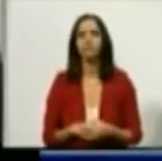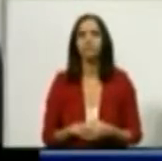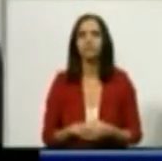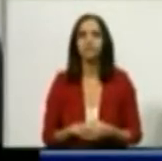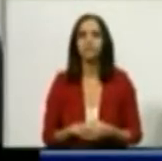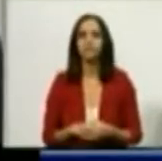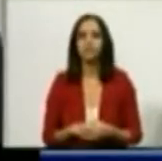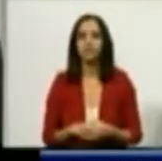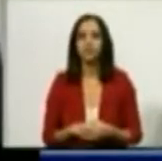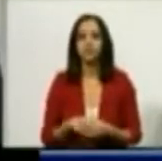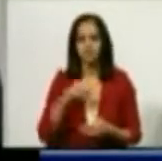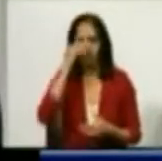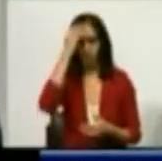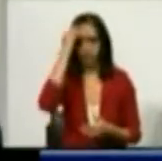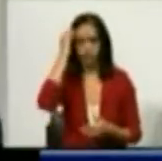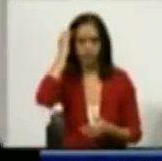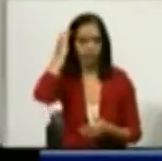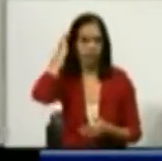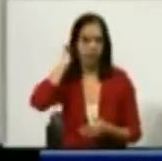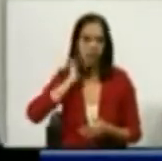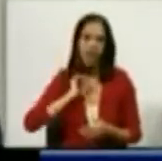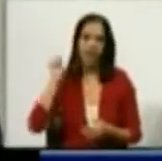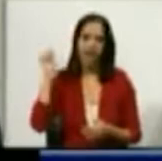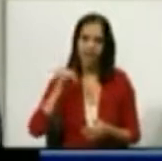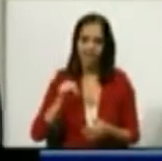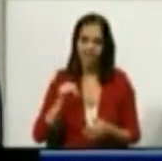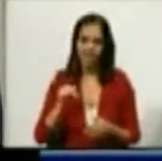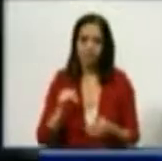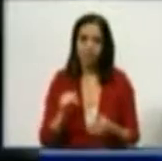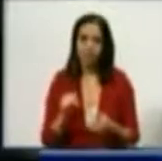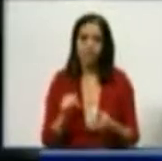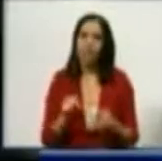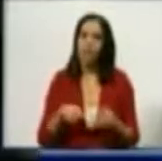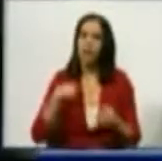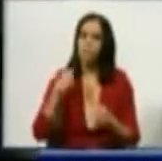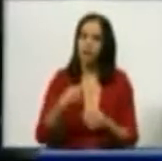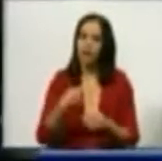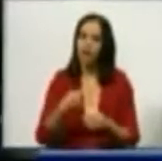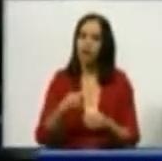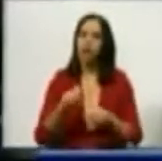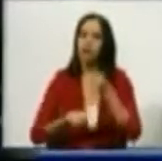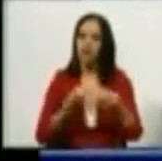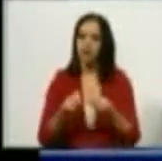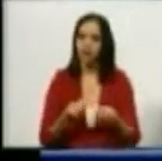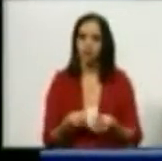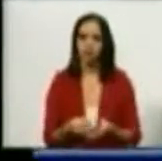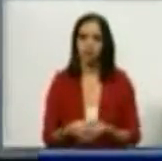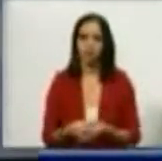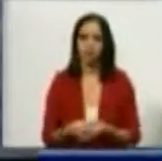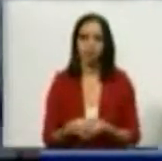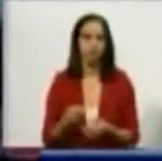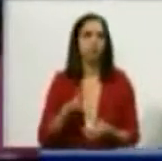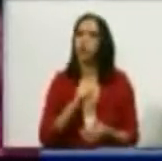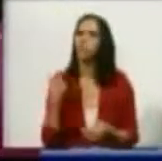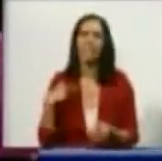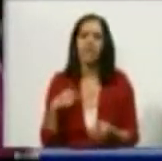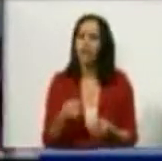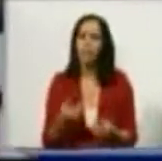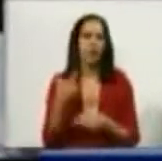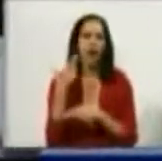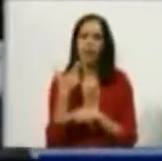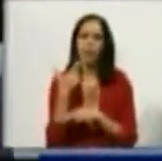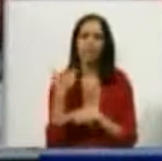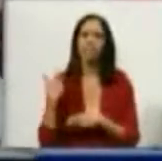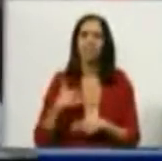aquí la consignada debe ser una sola el que la hace la paga no tenemos armas tenemos dignidad no